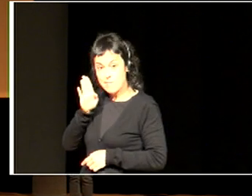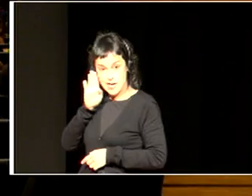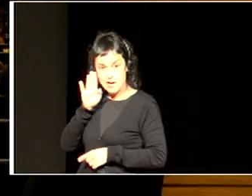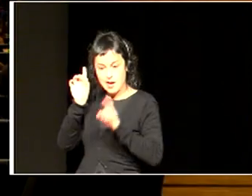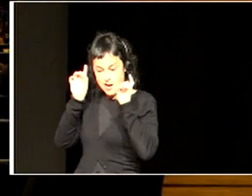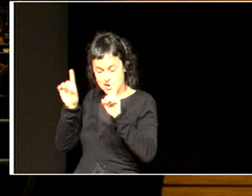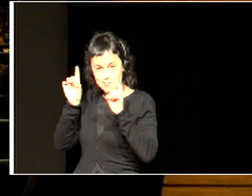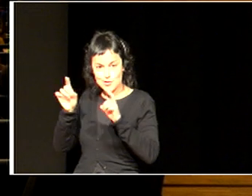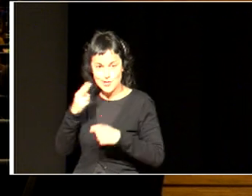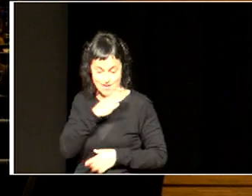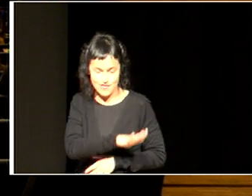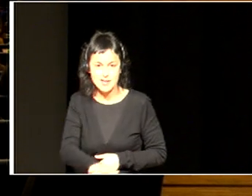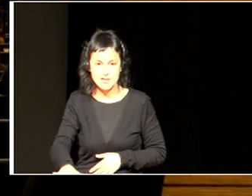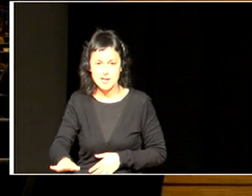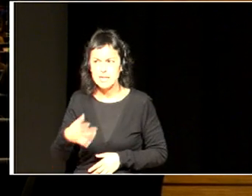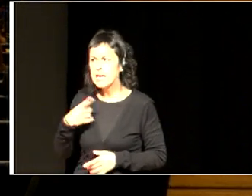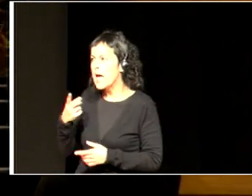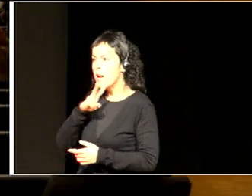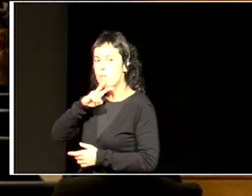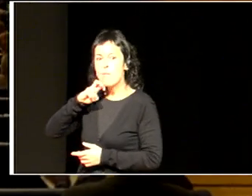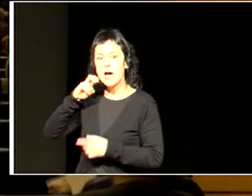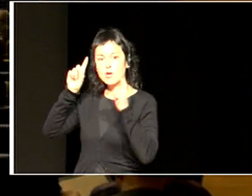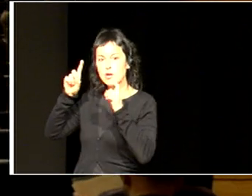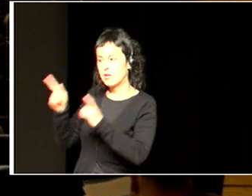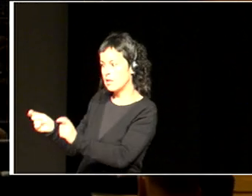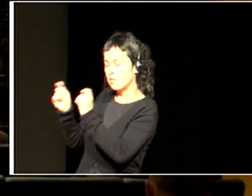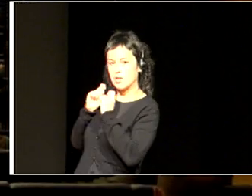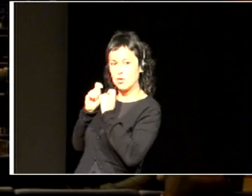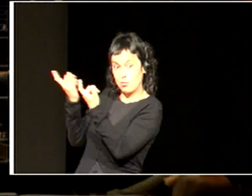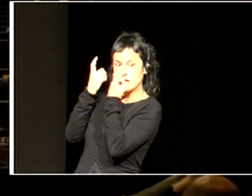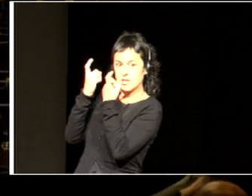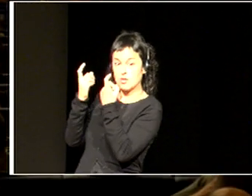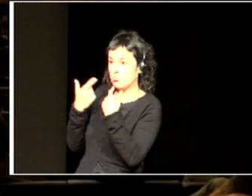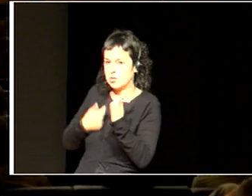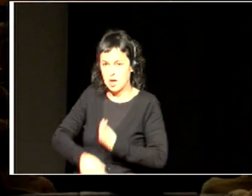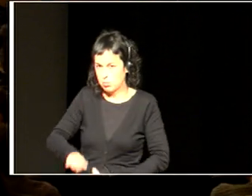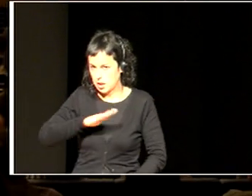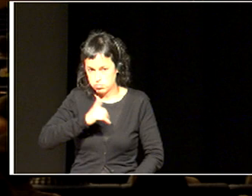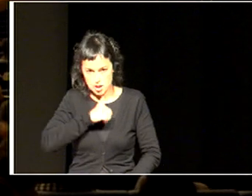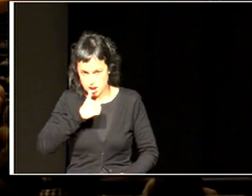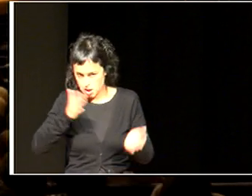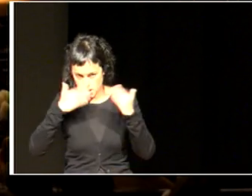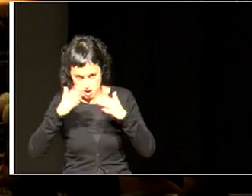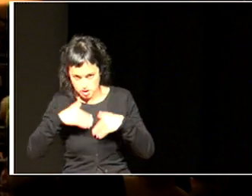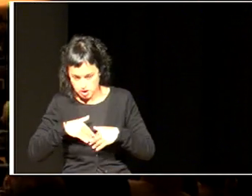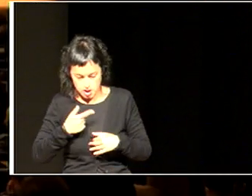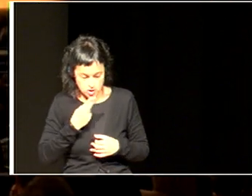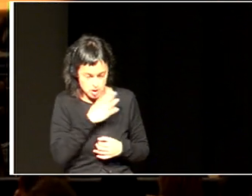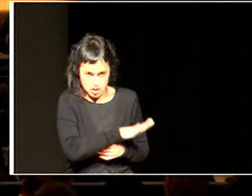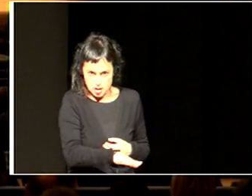y me enseñó el valor de la docencia pero no tuve tanta paciencia ni tanta capacidad como ella para dedicarme a educación infantil